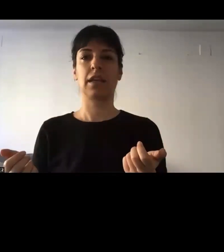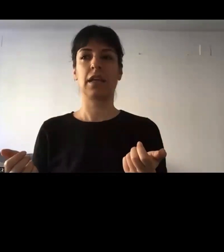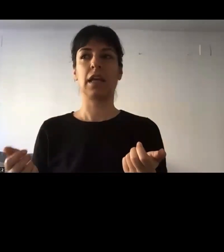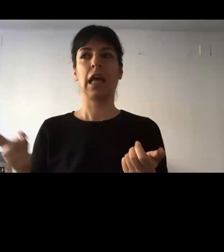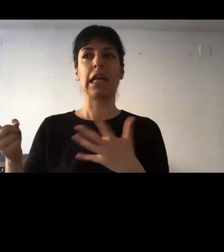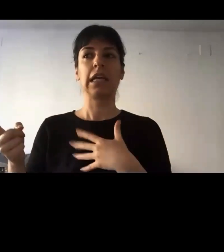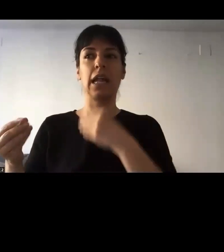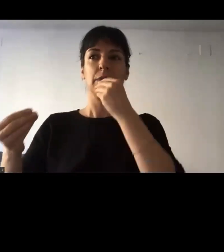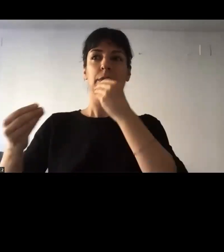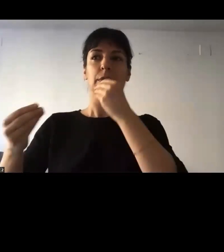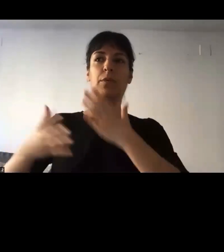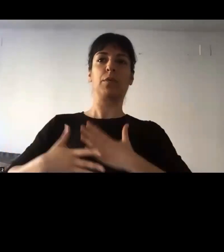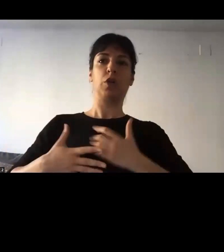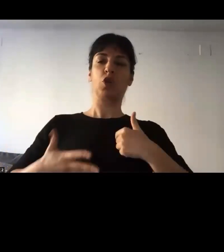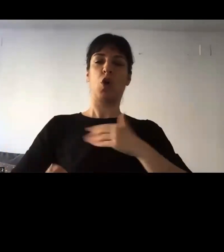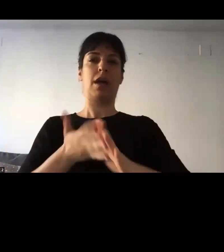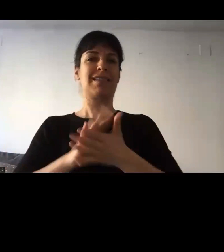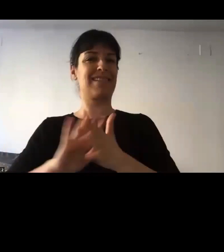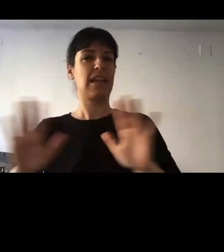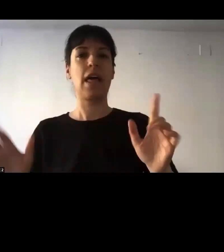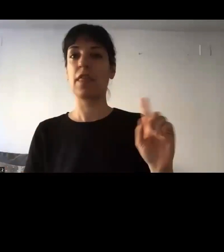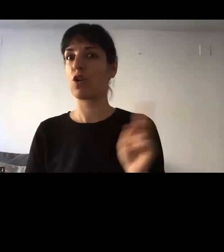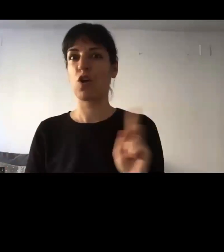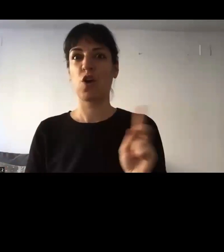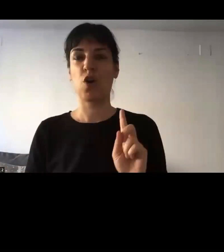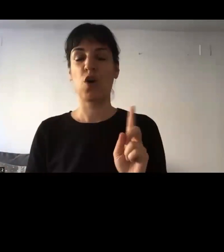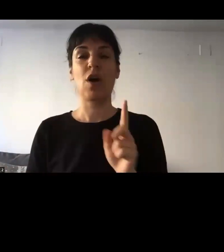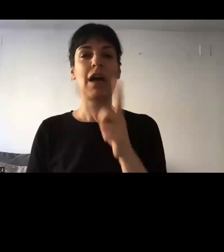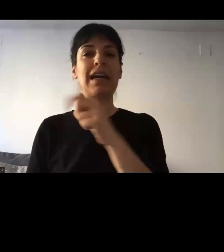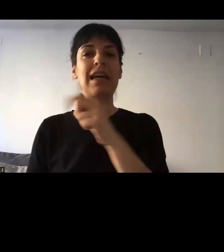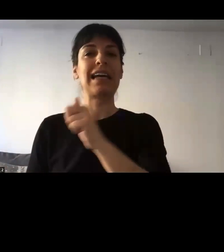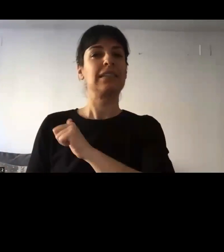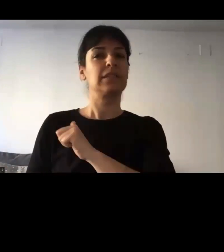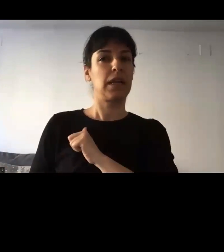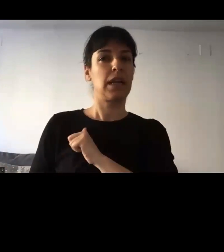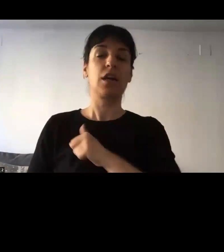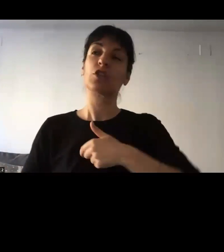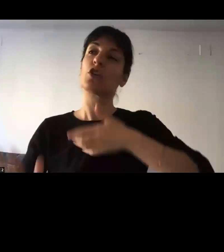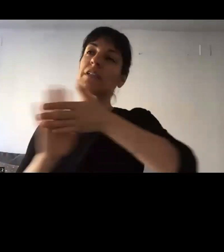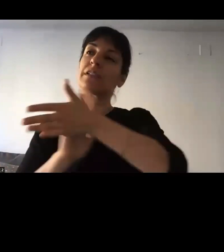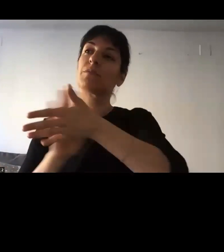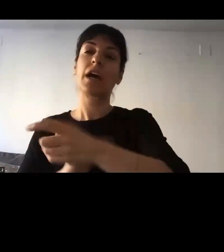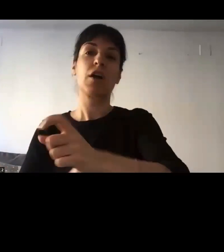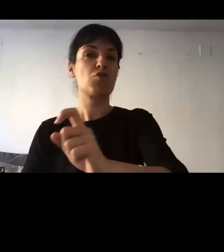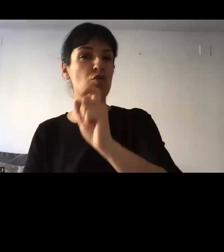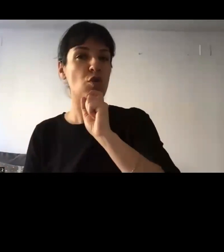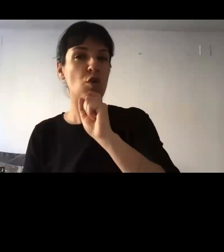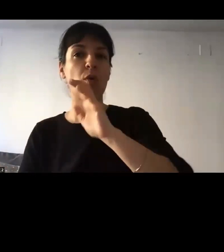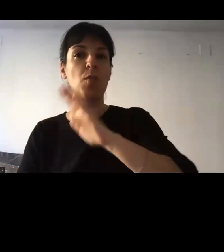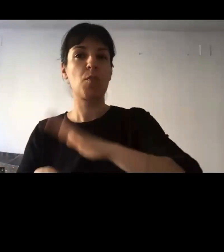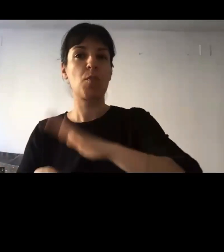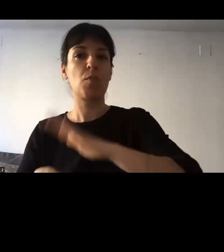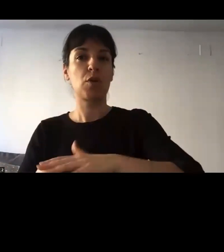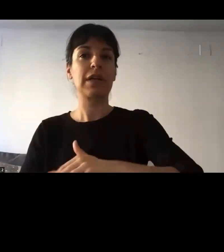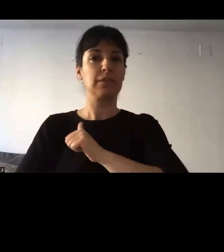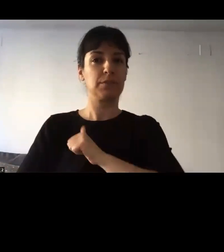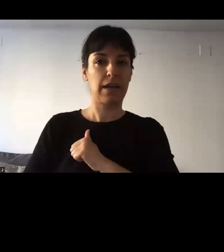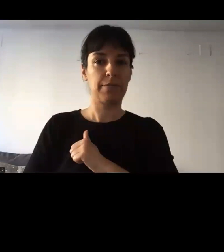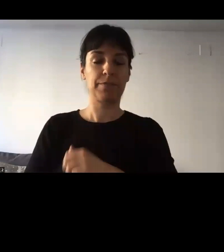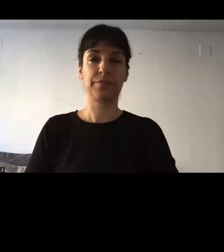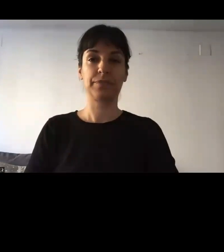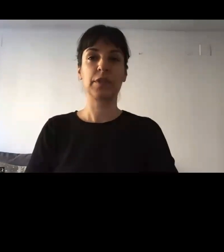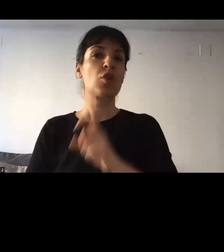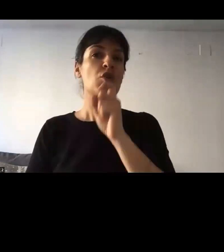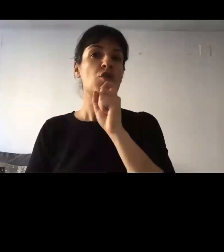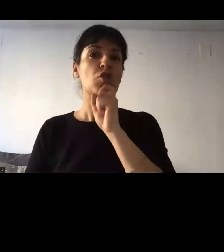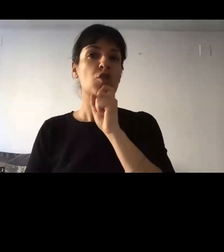ellos simplemente esperaban a que yo les explicara el cómo y el por qué. El cómo podían ayudarme y el